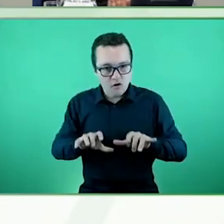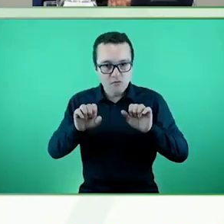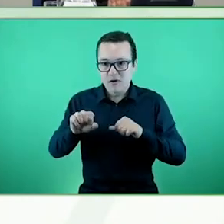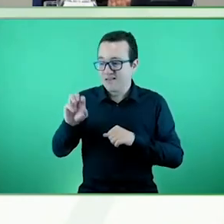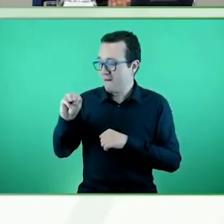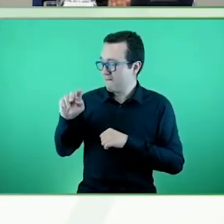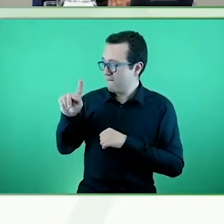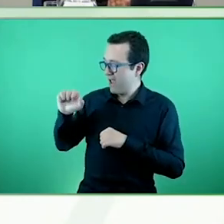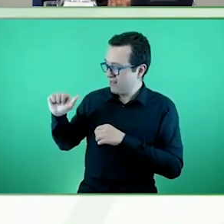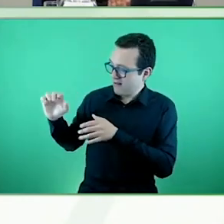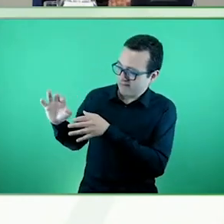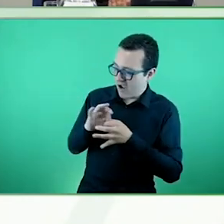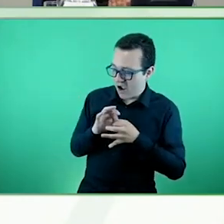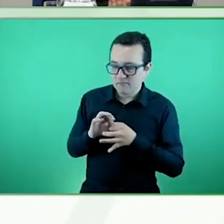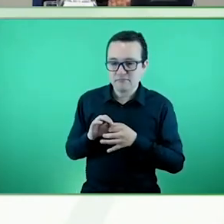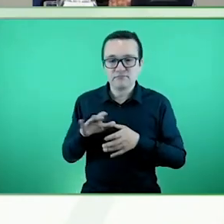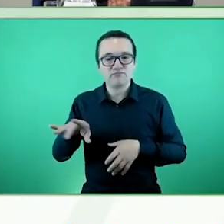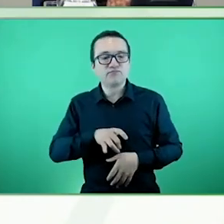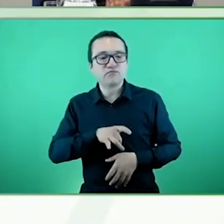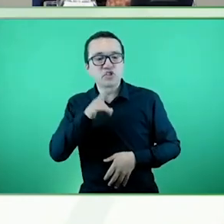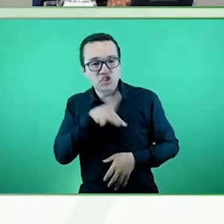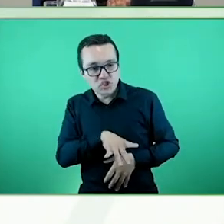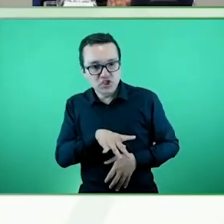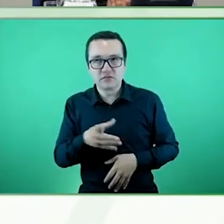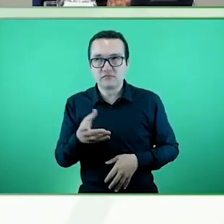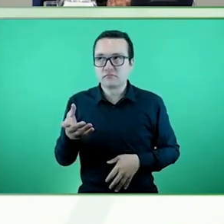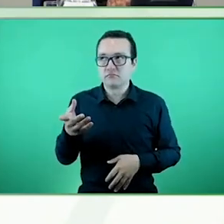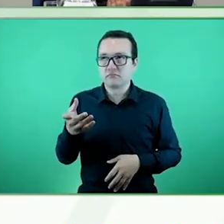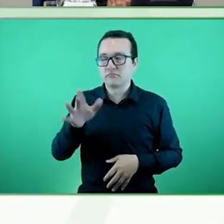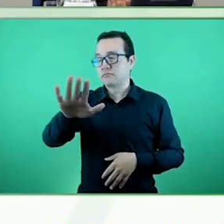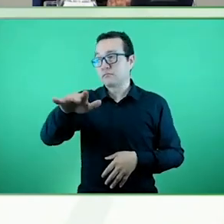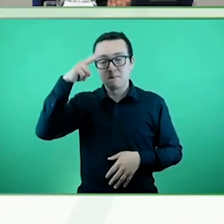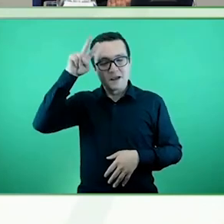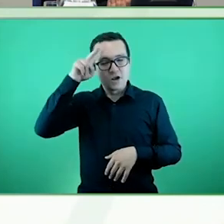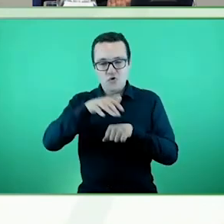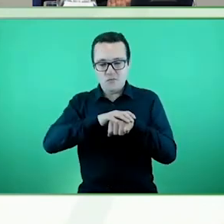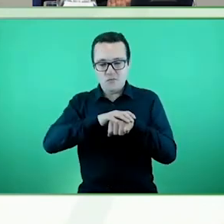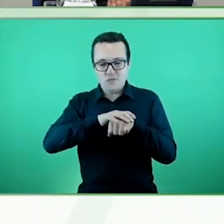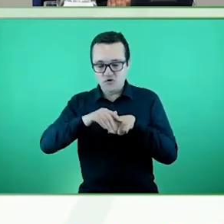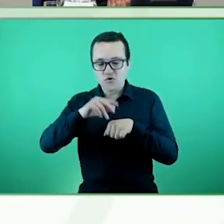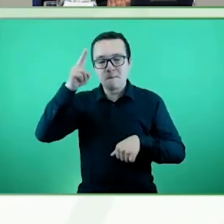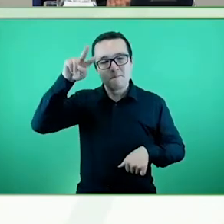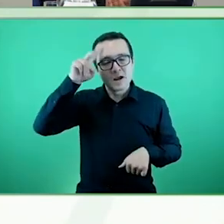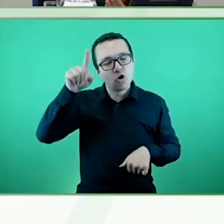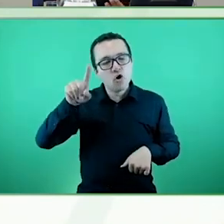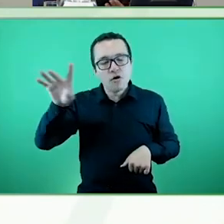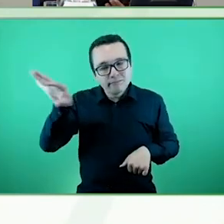Chile, de México, perdón, poder hacer